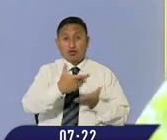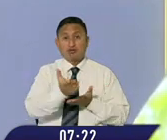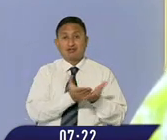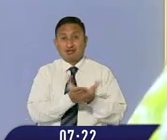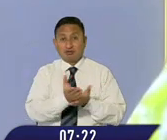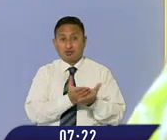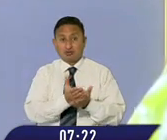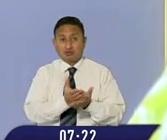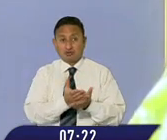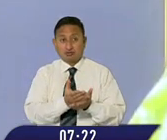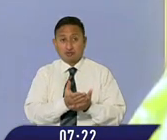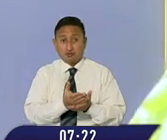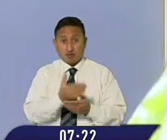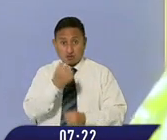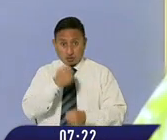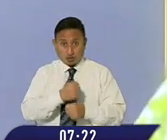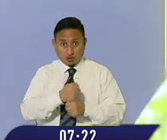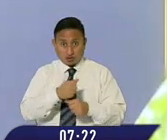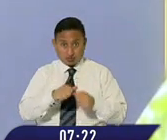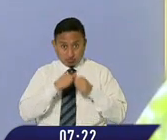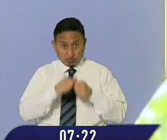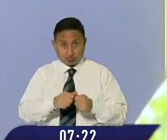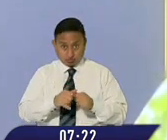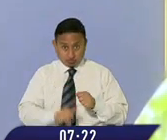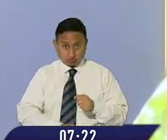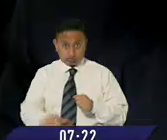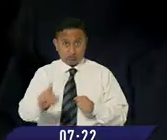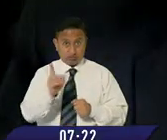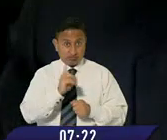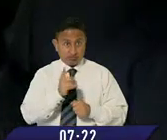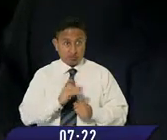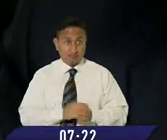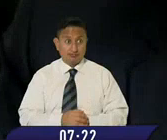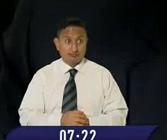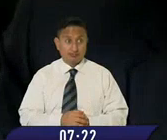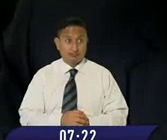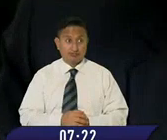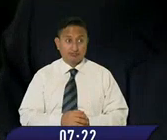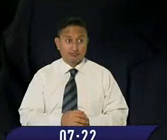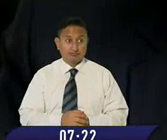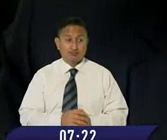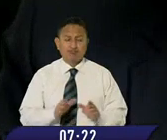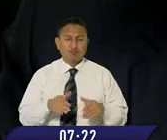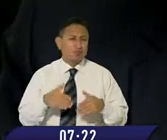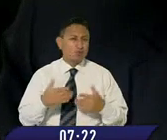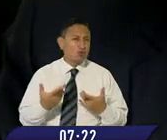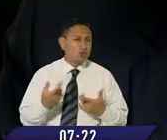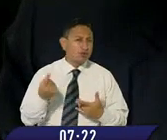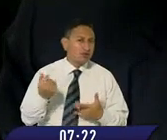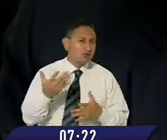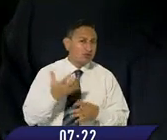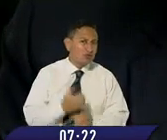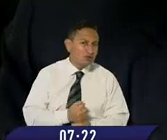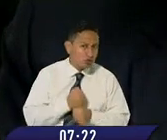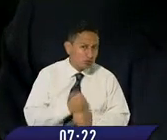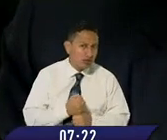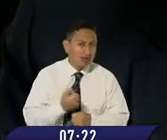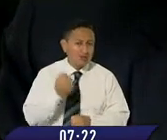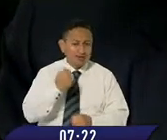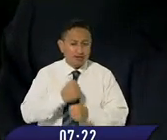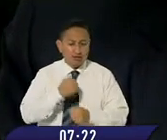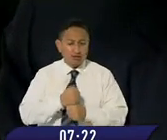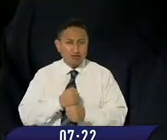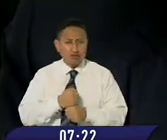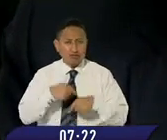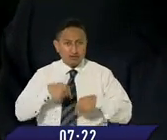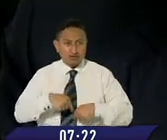servicios, no son contratos indefinidos. Es que ¿cómo vamos a recuperar el empleo si no hemos recuperado